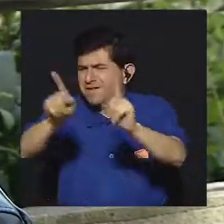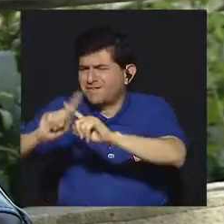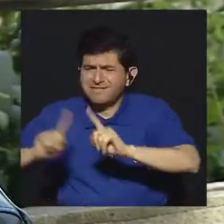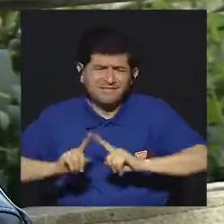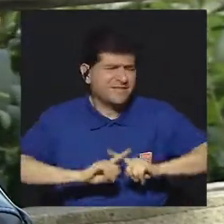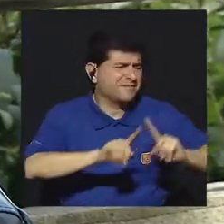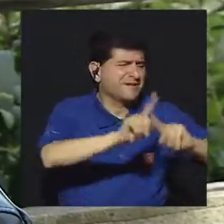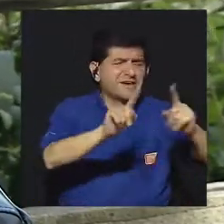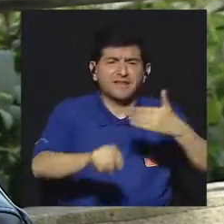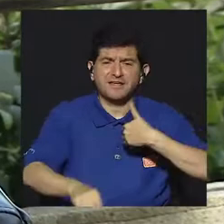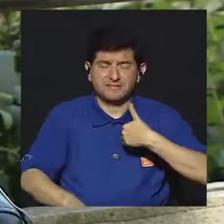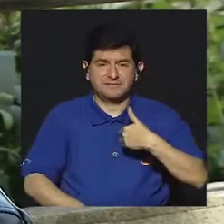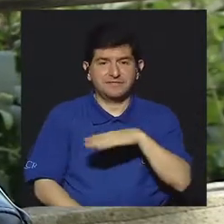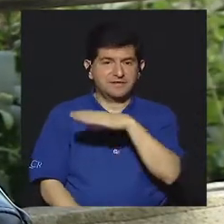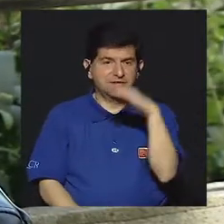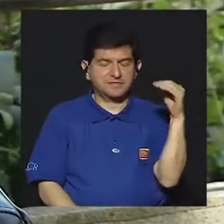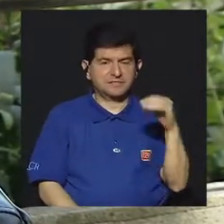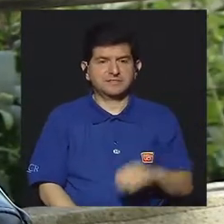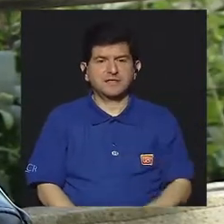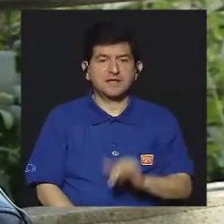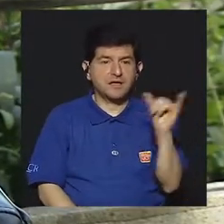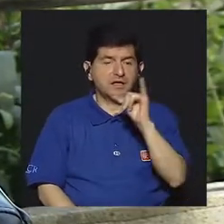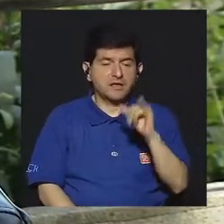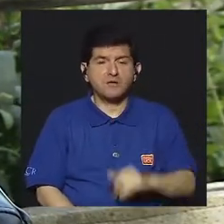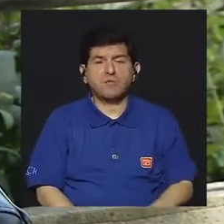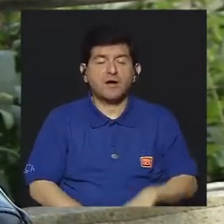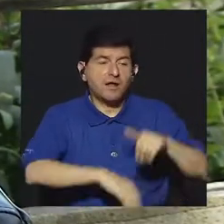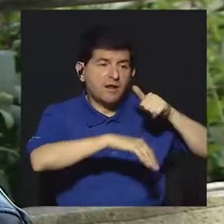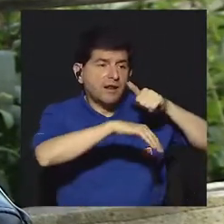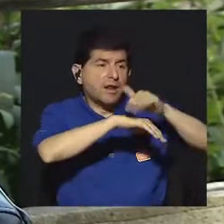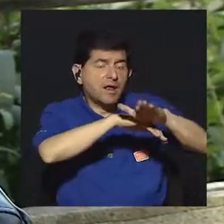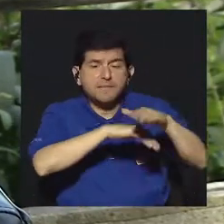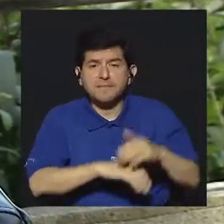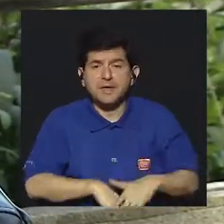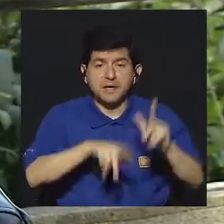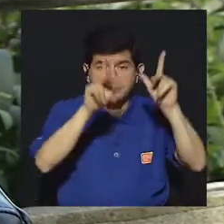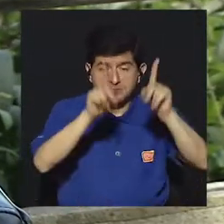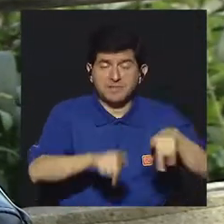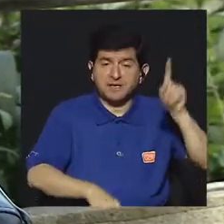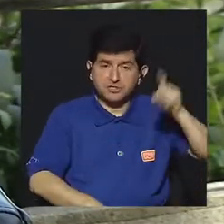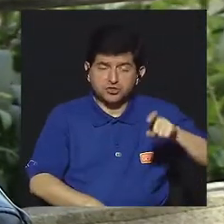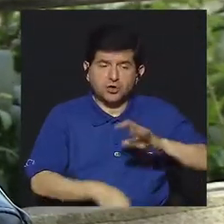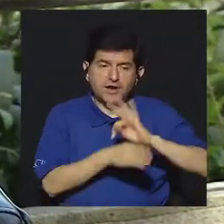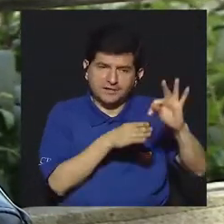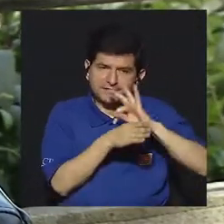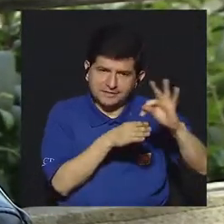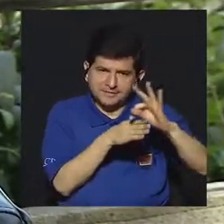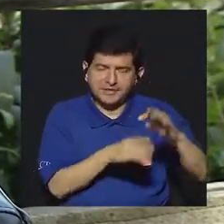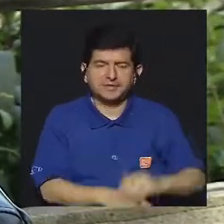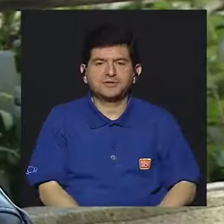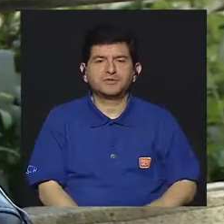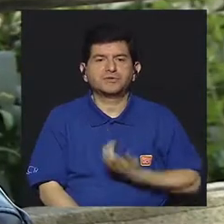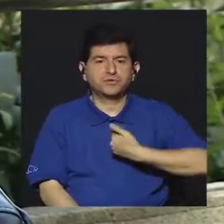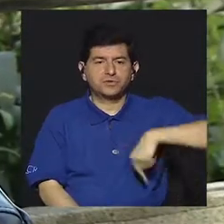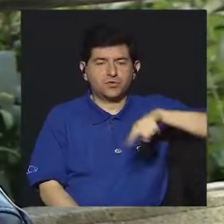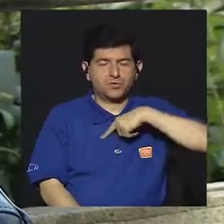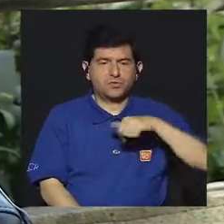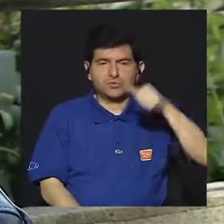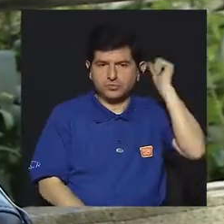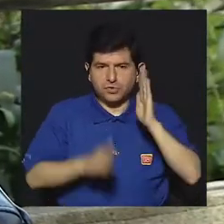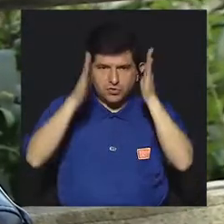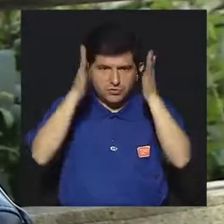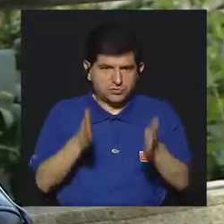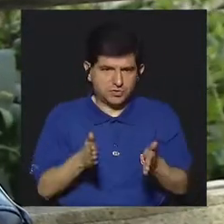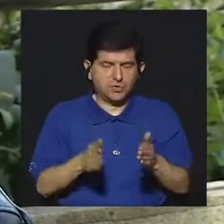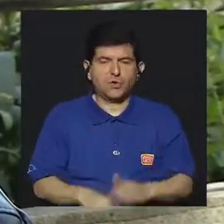de pruebas que tenemos. Y podemos ir refiriendo entonces a ver si el paciente necesita tratamiento. Nosotros como audiólogos